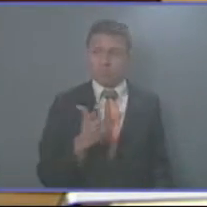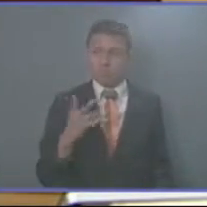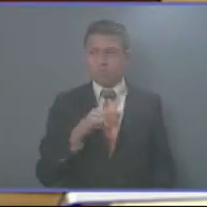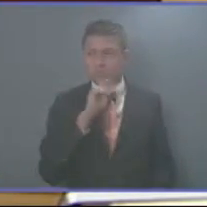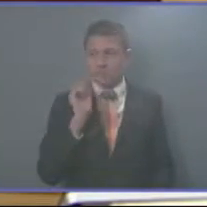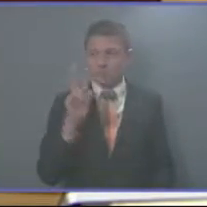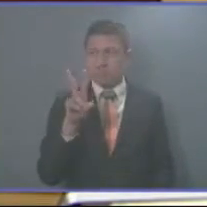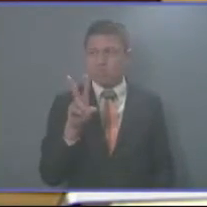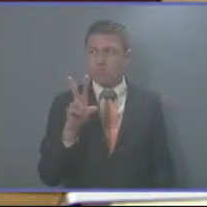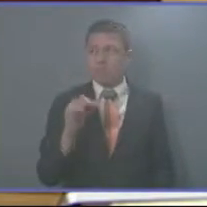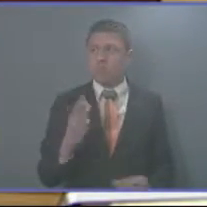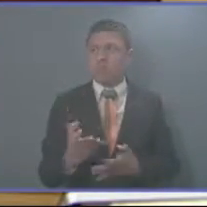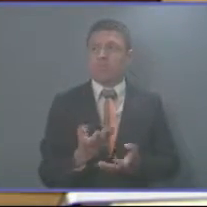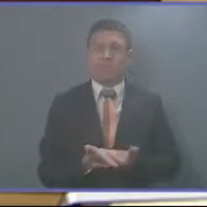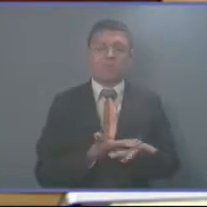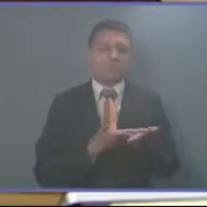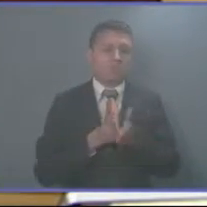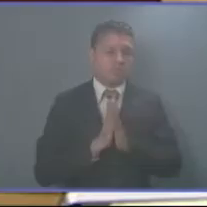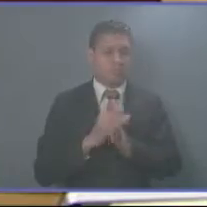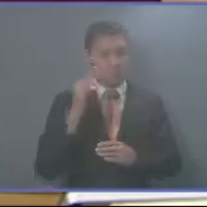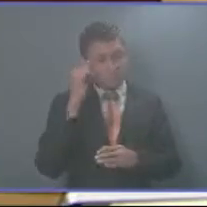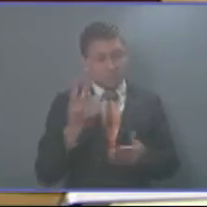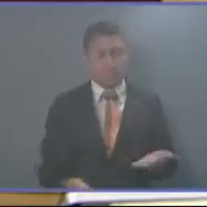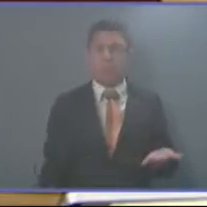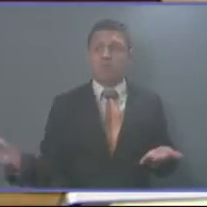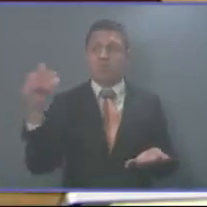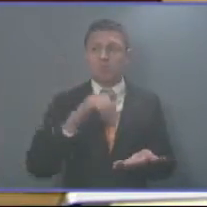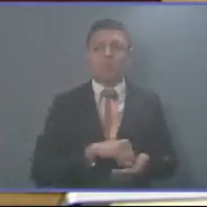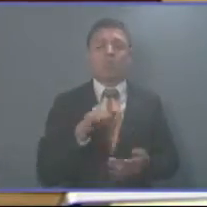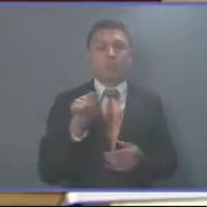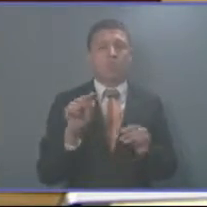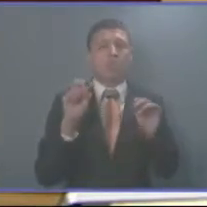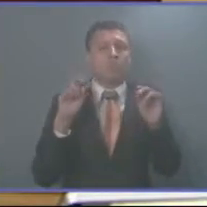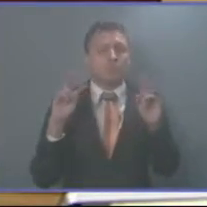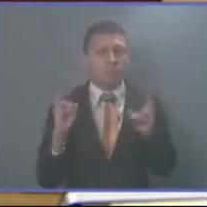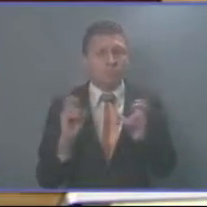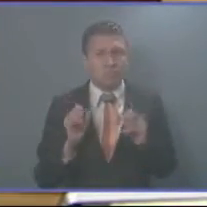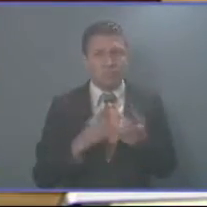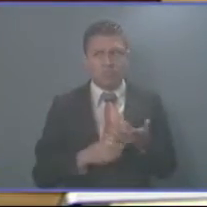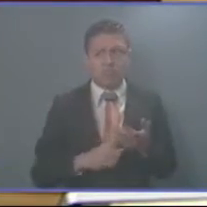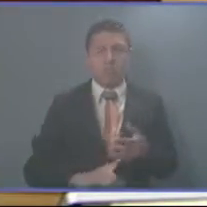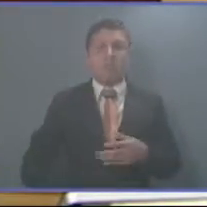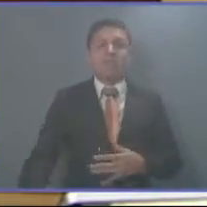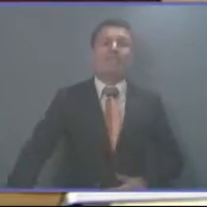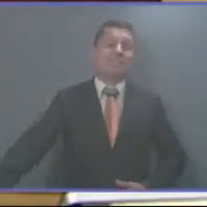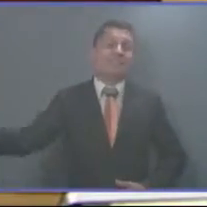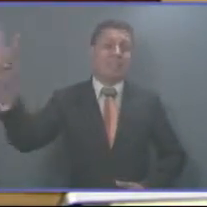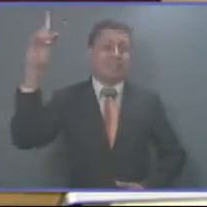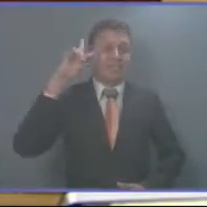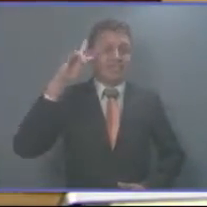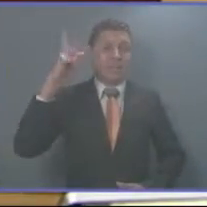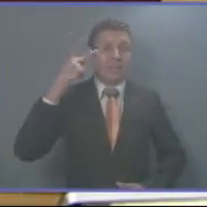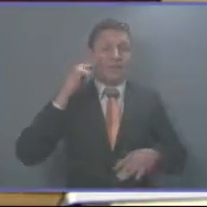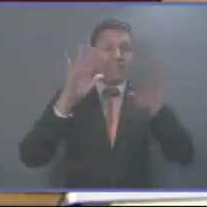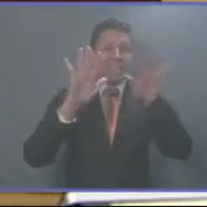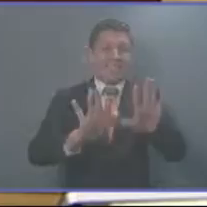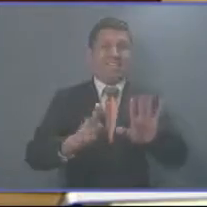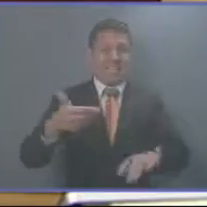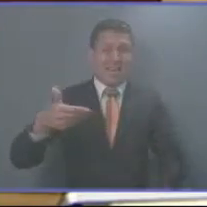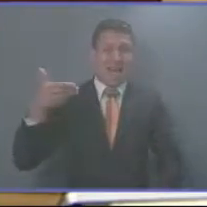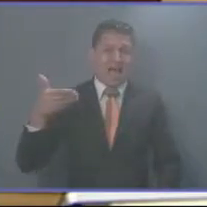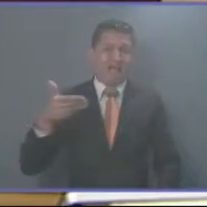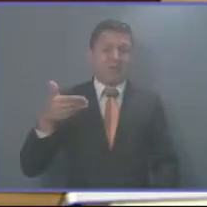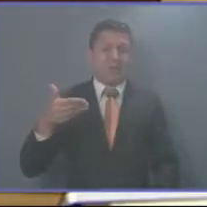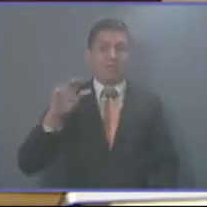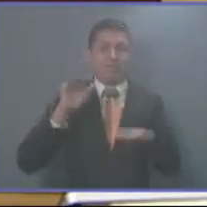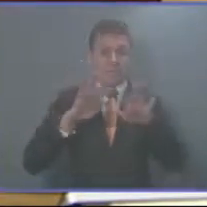FMLN, pedimos que se reconsidere ese tema. Hay más de 10 años de atraso con la actualización de esas